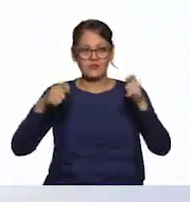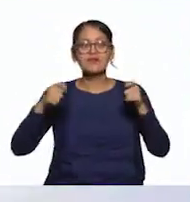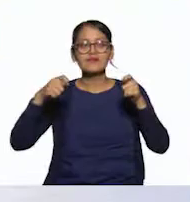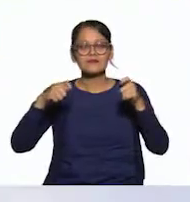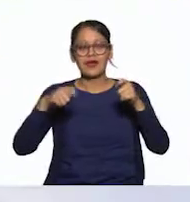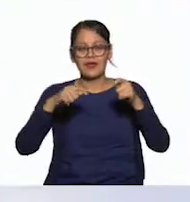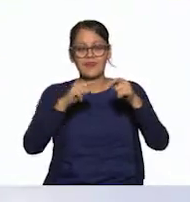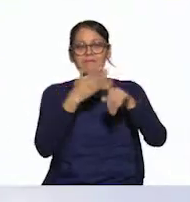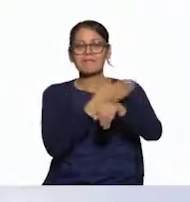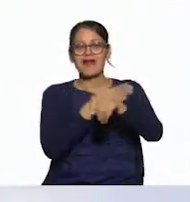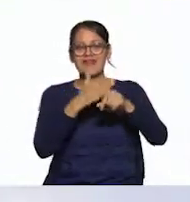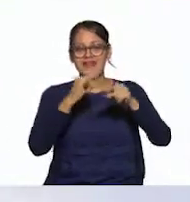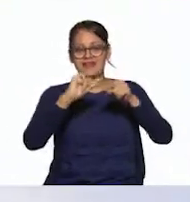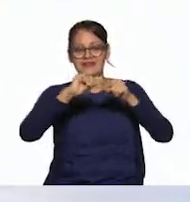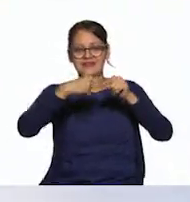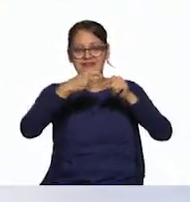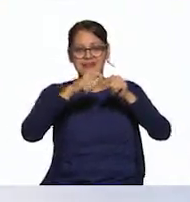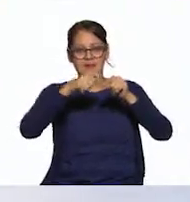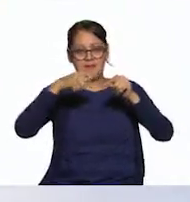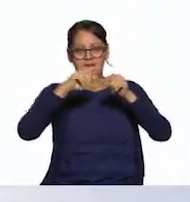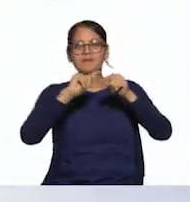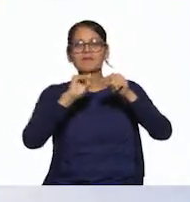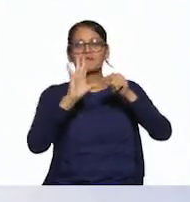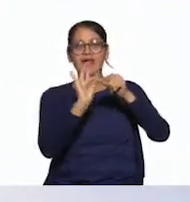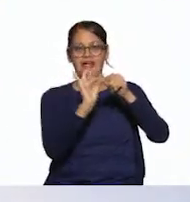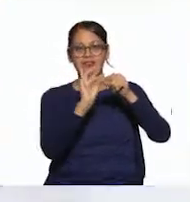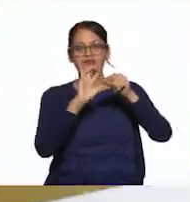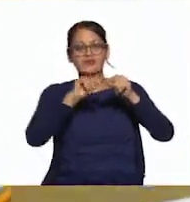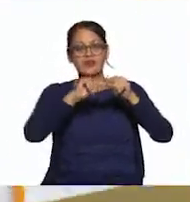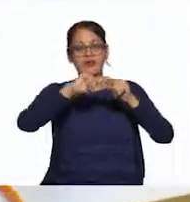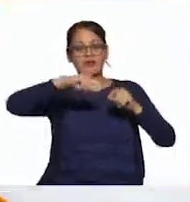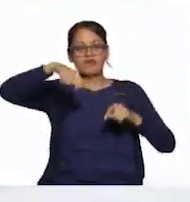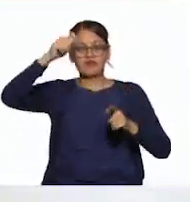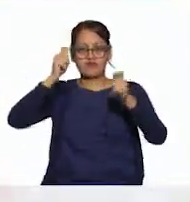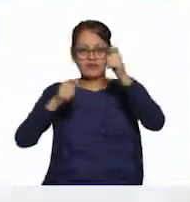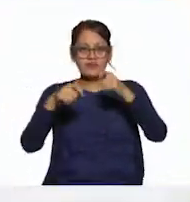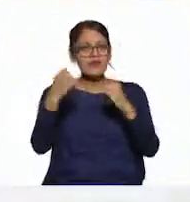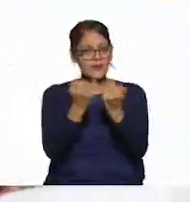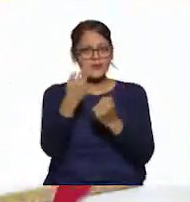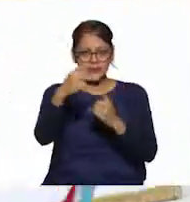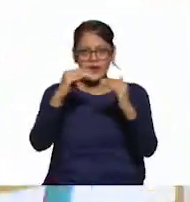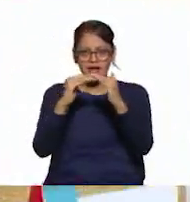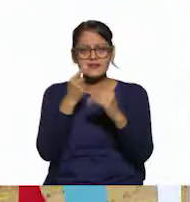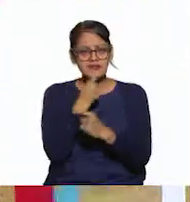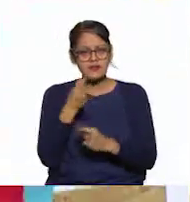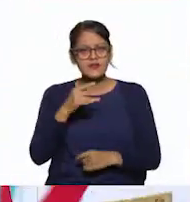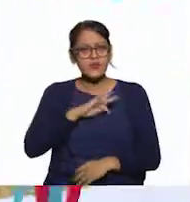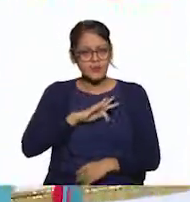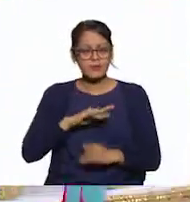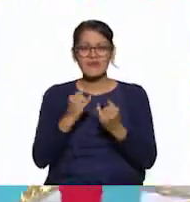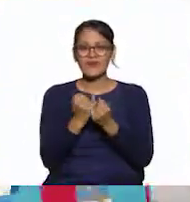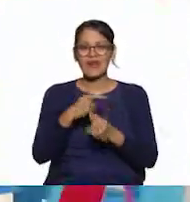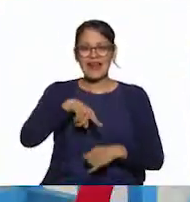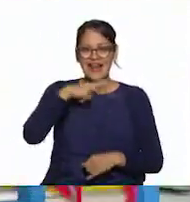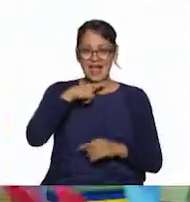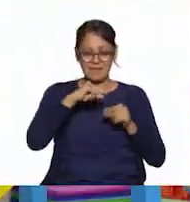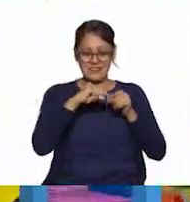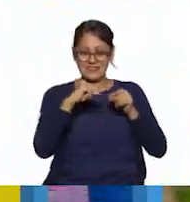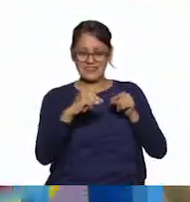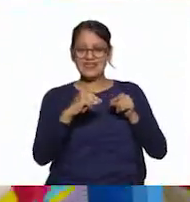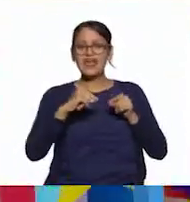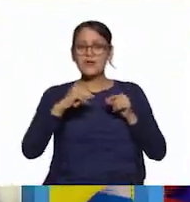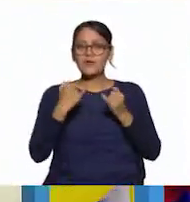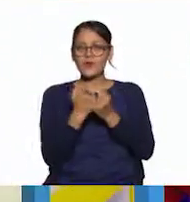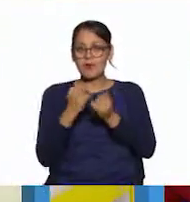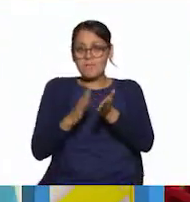pegados a palitos de madera. Es algo así muy sencillo es. Que ustedes las pueden las niñas realizar. Y los niños pueden hacerlo también en su casa, ¿verdad? Hasta pueden ser unos lápices con algunas tiras, listones o